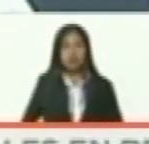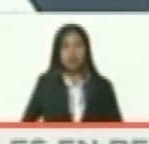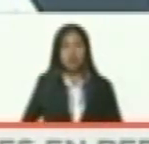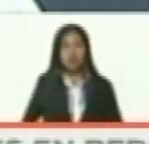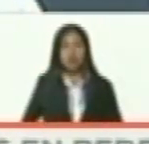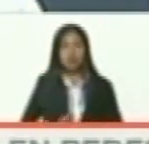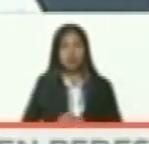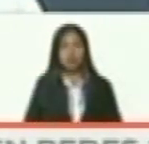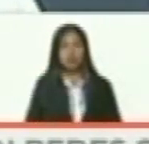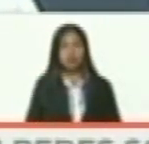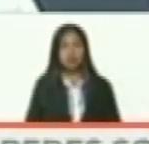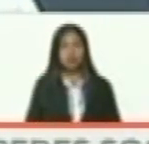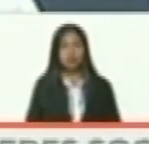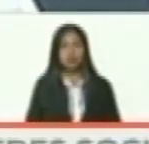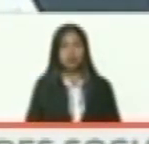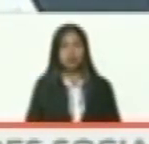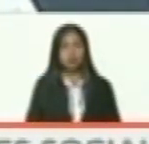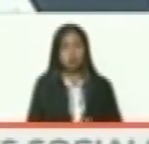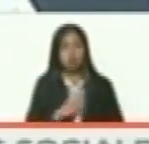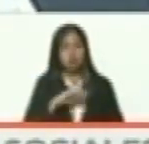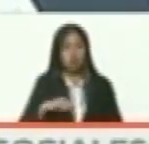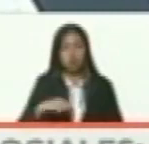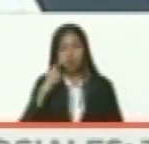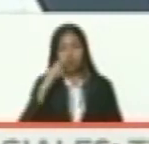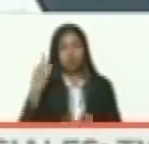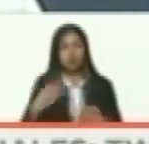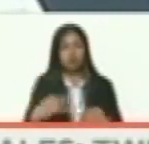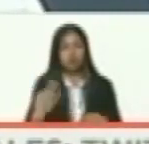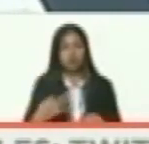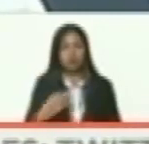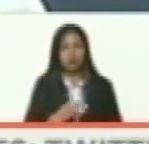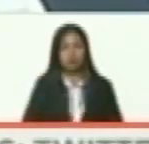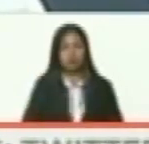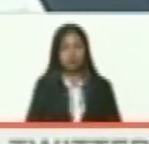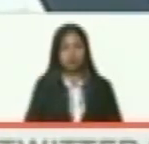United States. Somos de verdad.